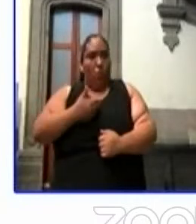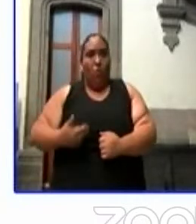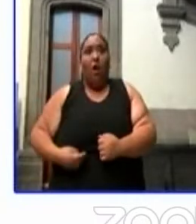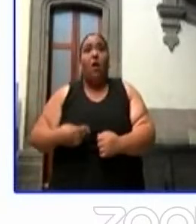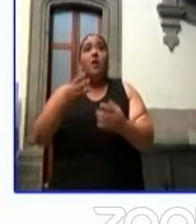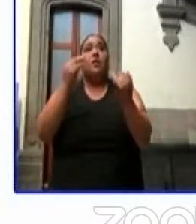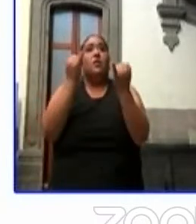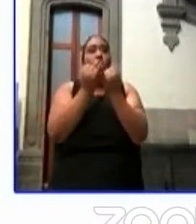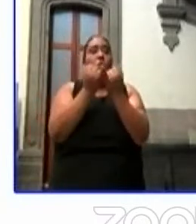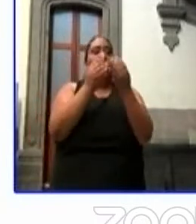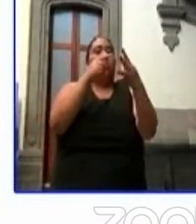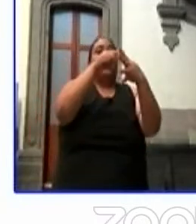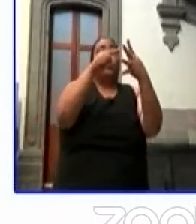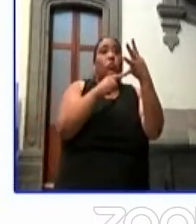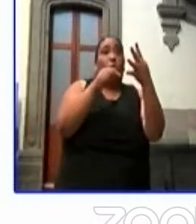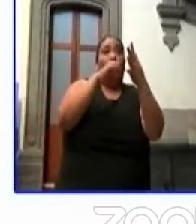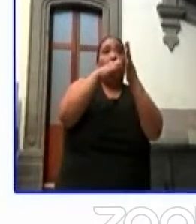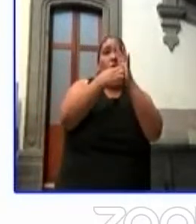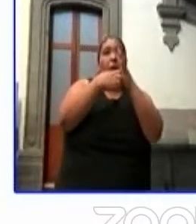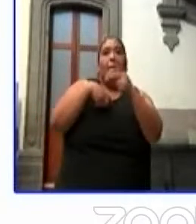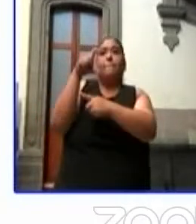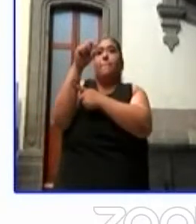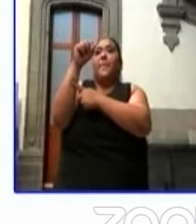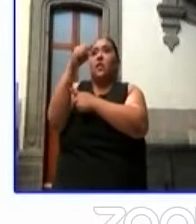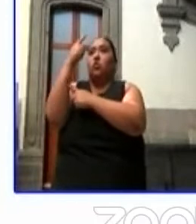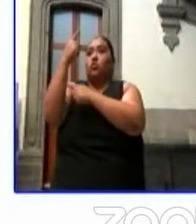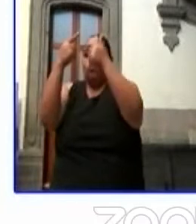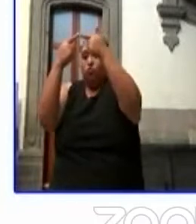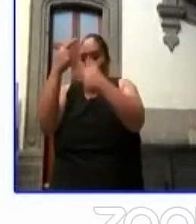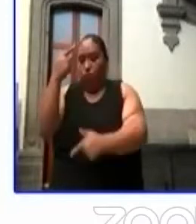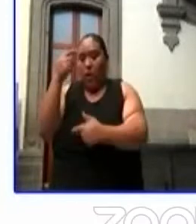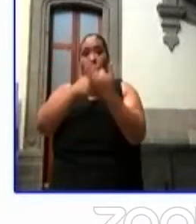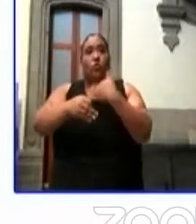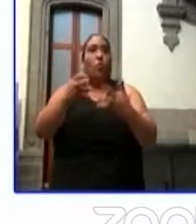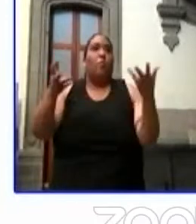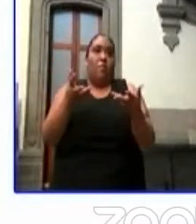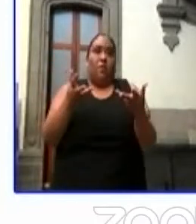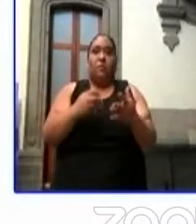estrategias, son 21 líneas de acción.